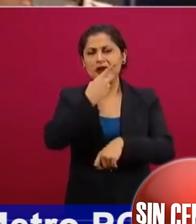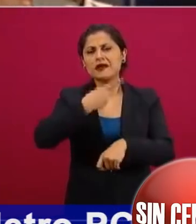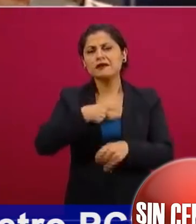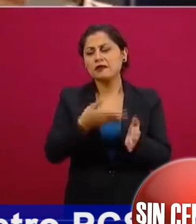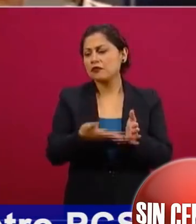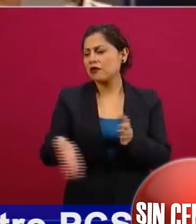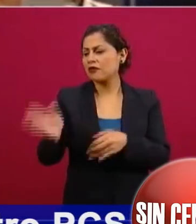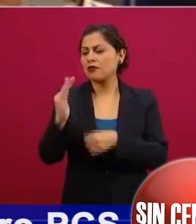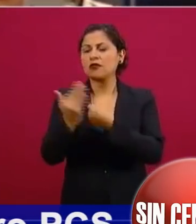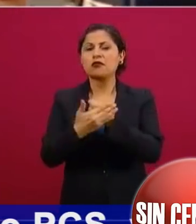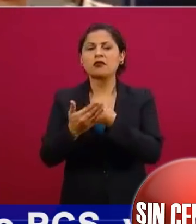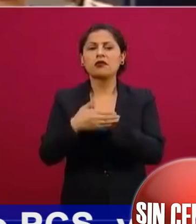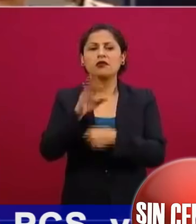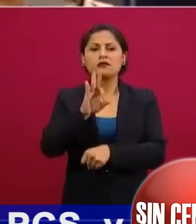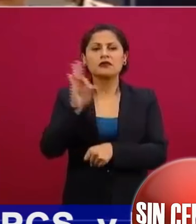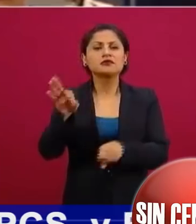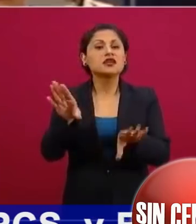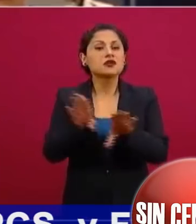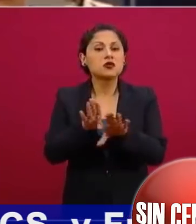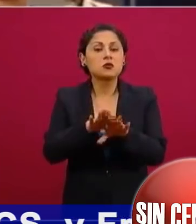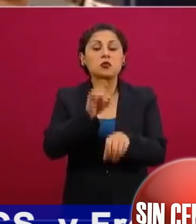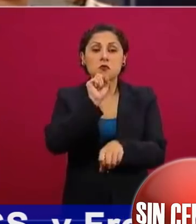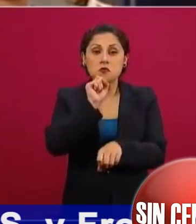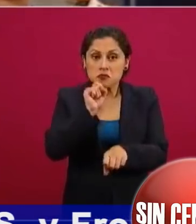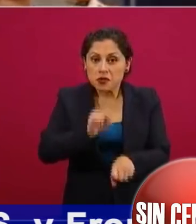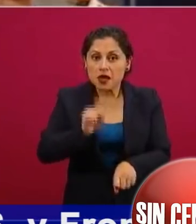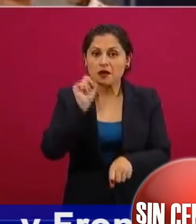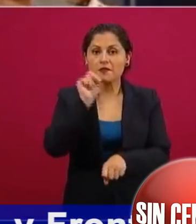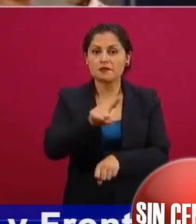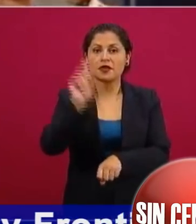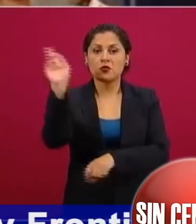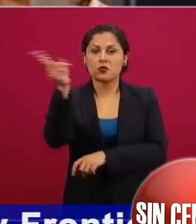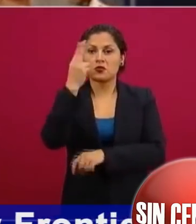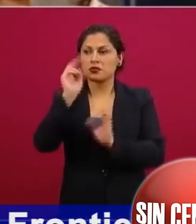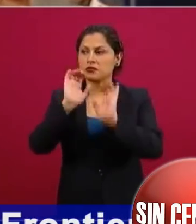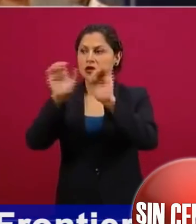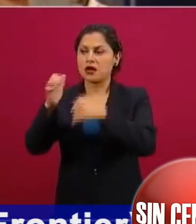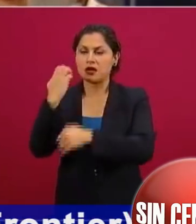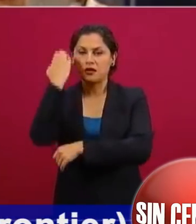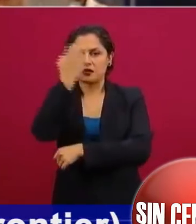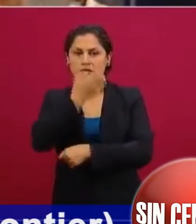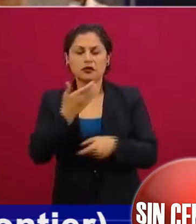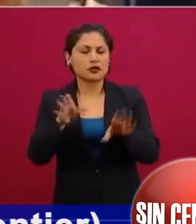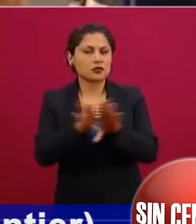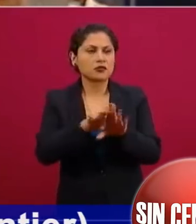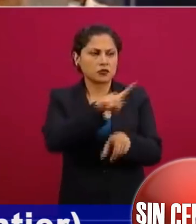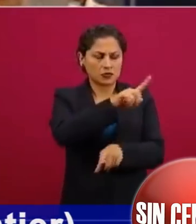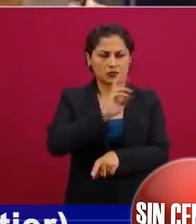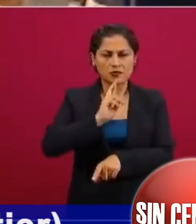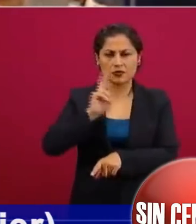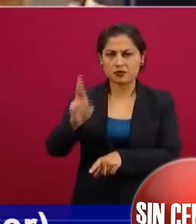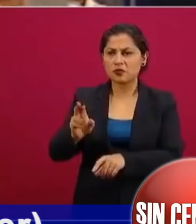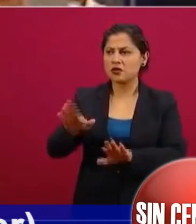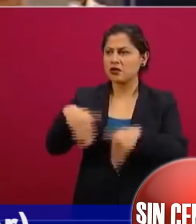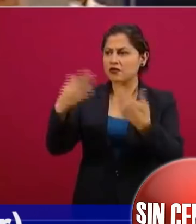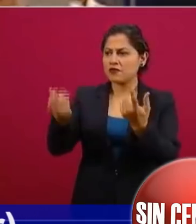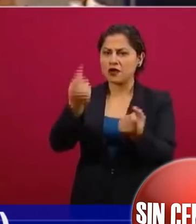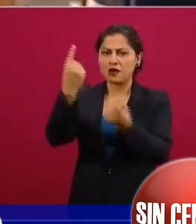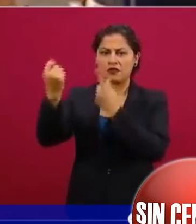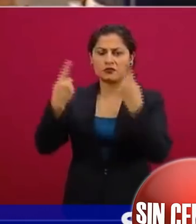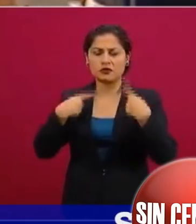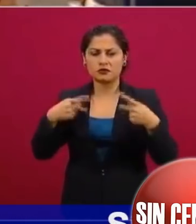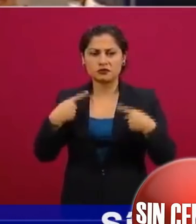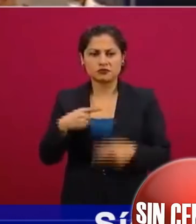e incluso a nivel superior, cuáles son las especificaciones que respondería a la gente que está inquieta por este tema de